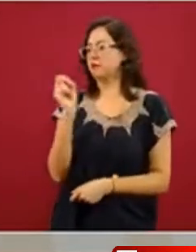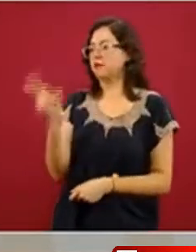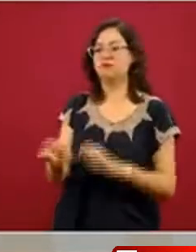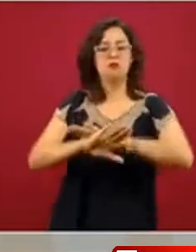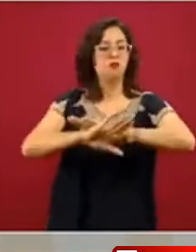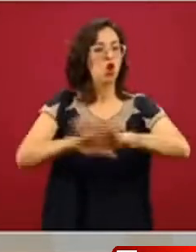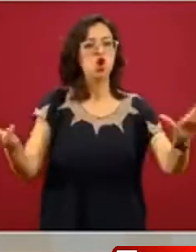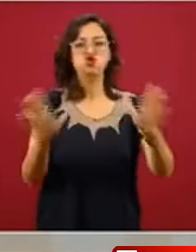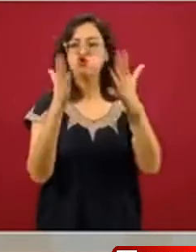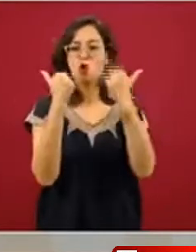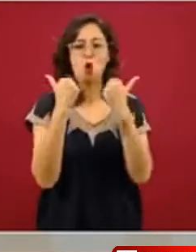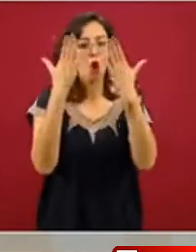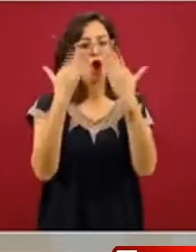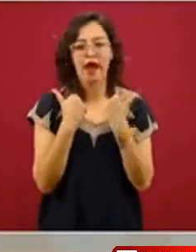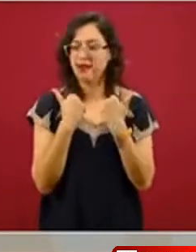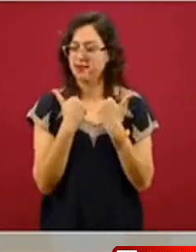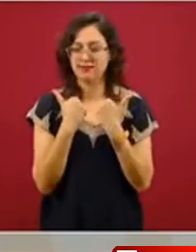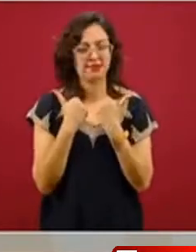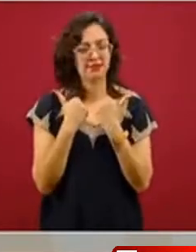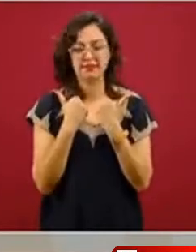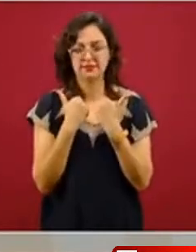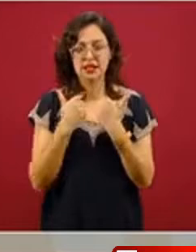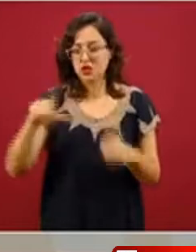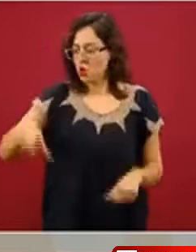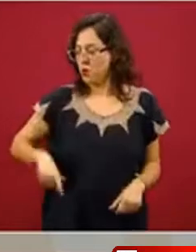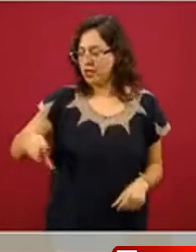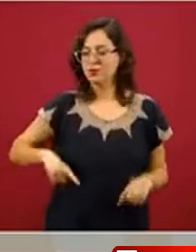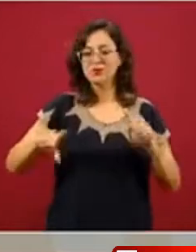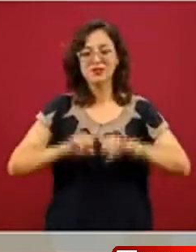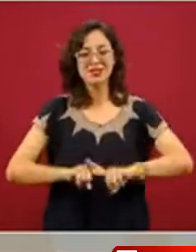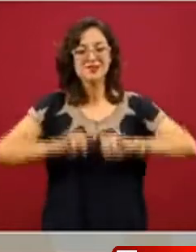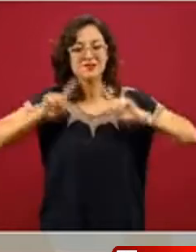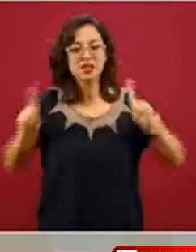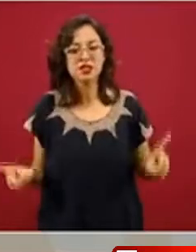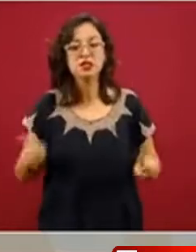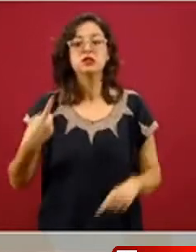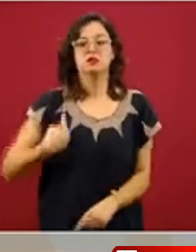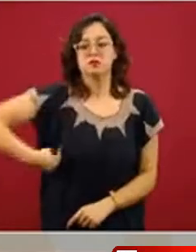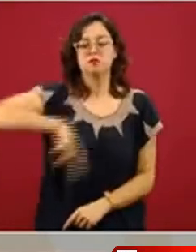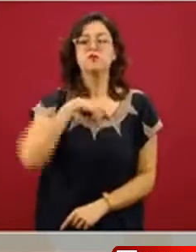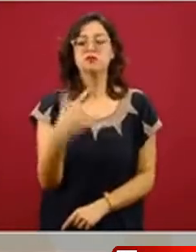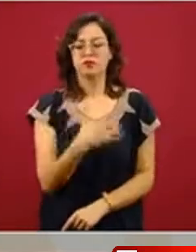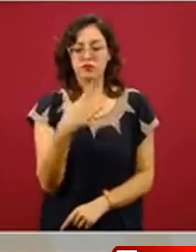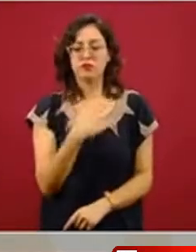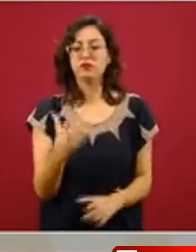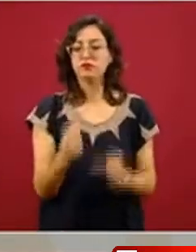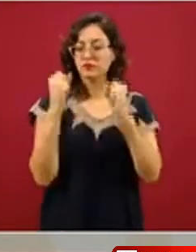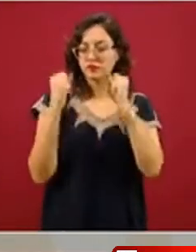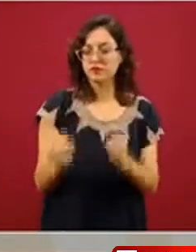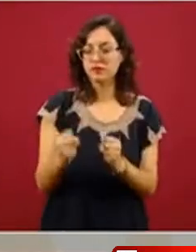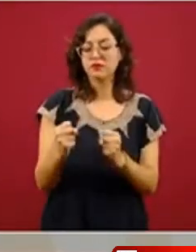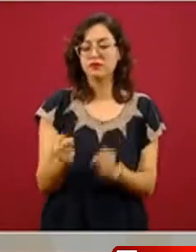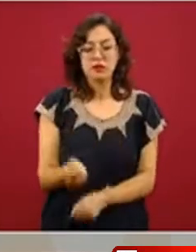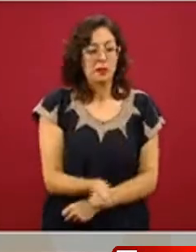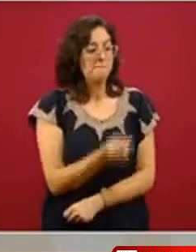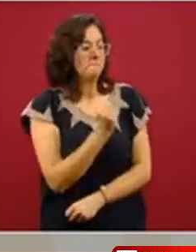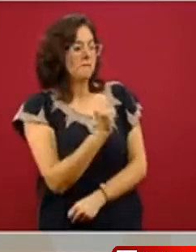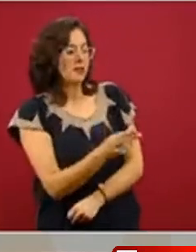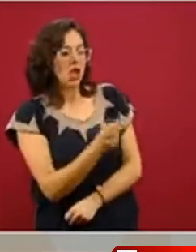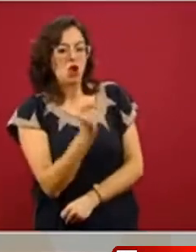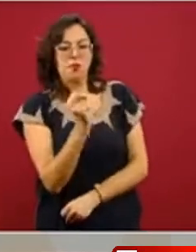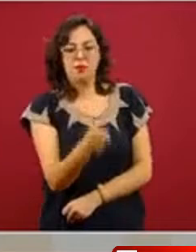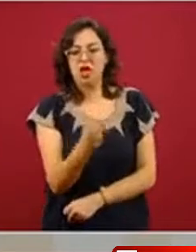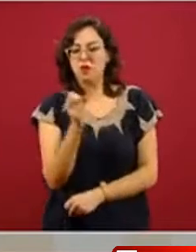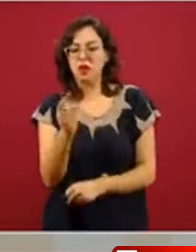criterios de privilegio. No funciona así este gobierno. Estamos convencidos de que la cultura del privilegio,